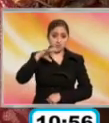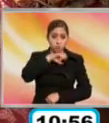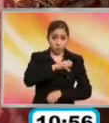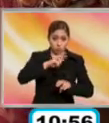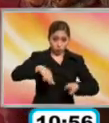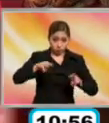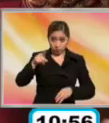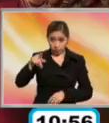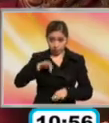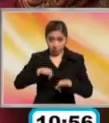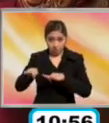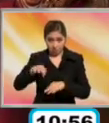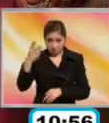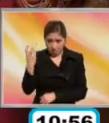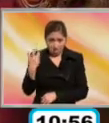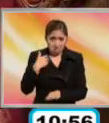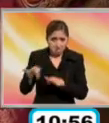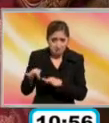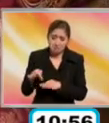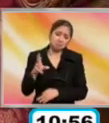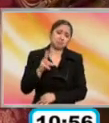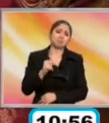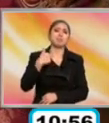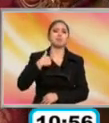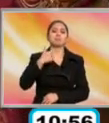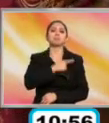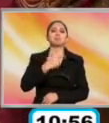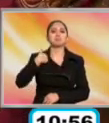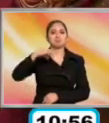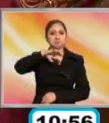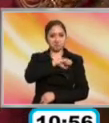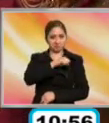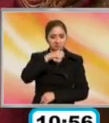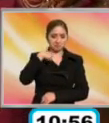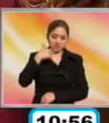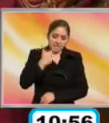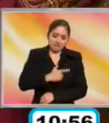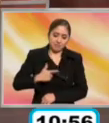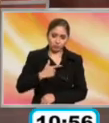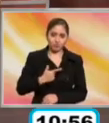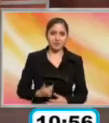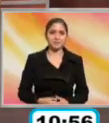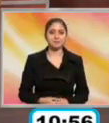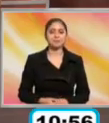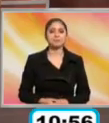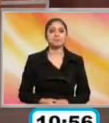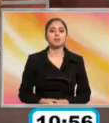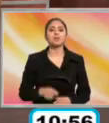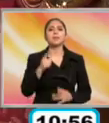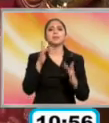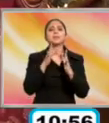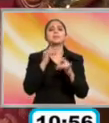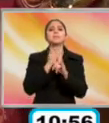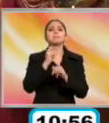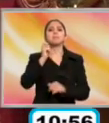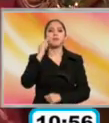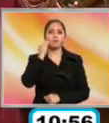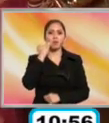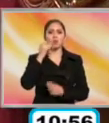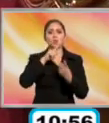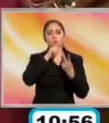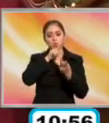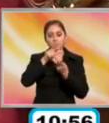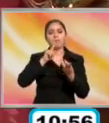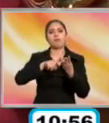No trabajas, pues ¿qué trabajo es este, no? Sí, Más que es hacer lo que a uno le gusta. Ok, redes sociales. Bueno, en Facebook,